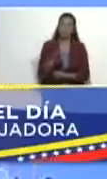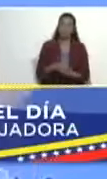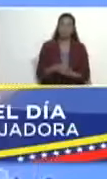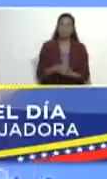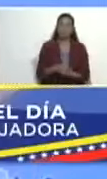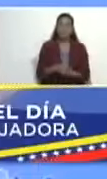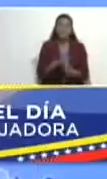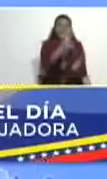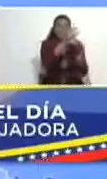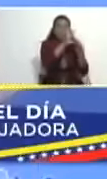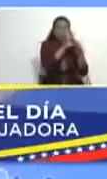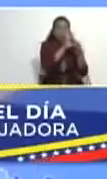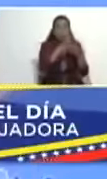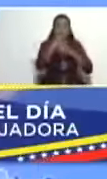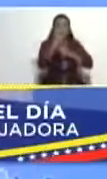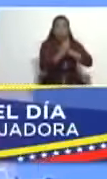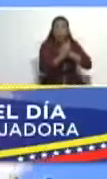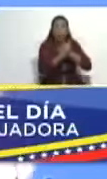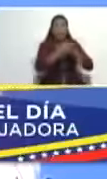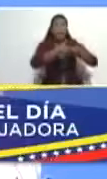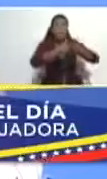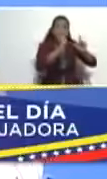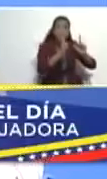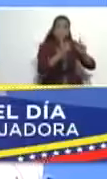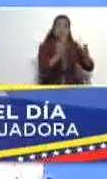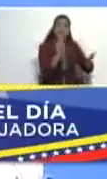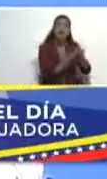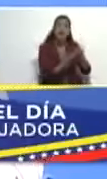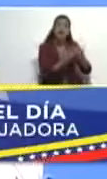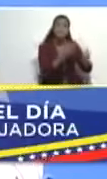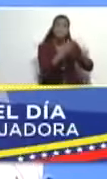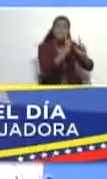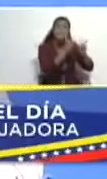que no dependa de sanciones, de licencia.